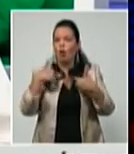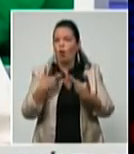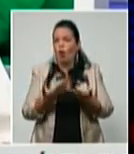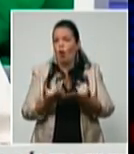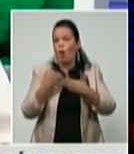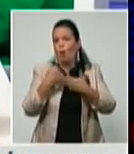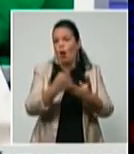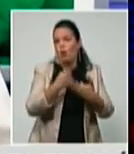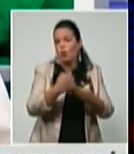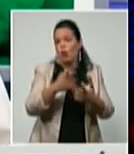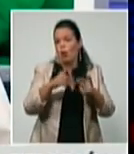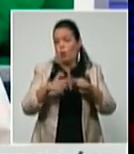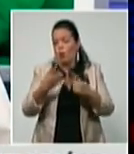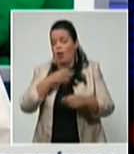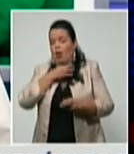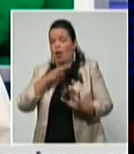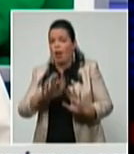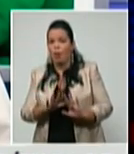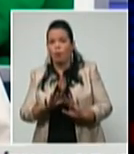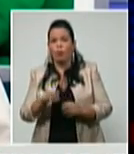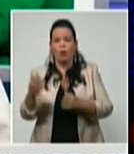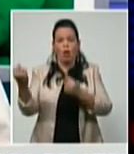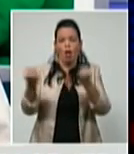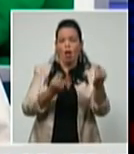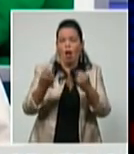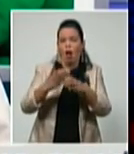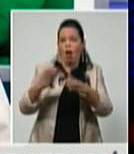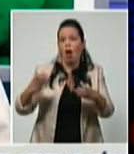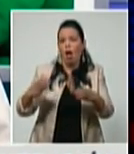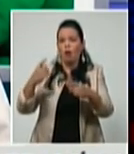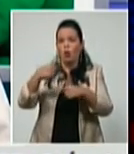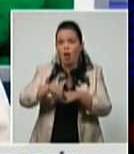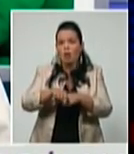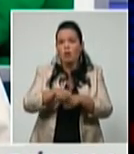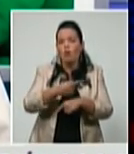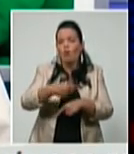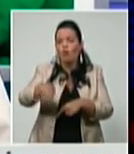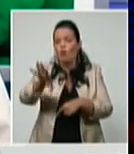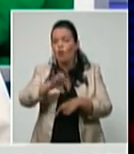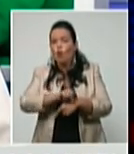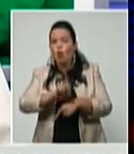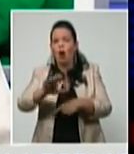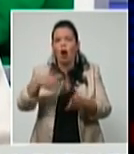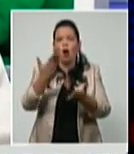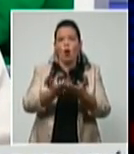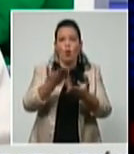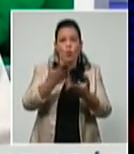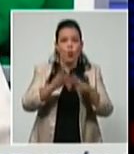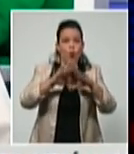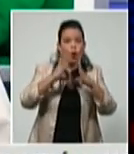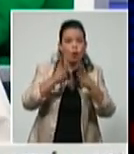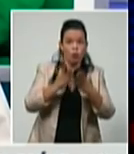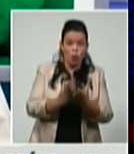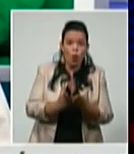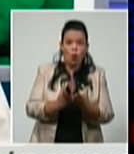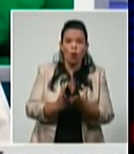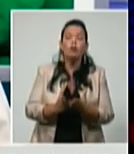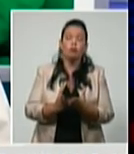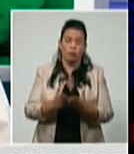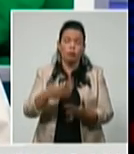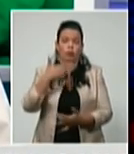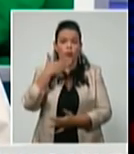se toma la muestra y demás, eso sí importa, pero ya nuestro mundo científico pues ha ido